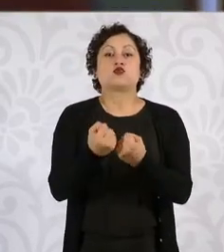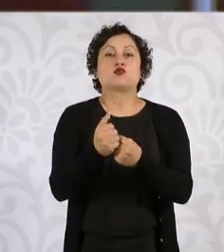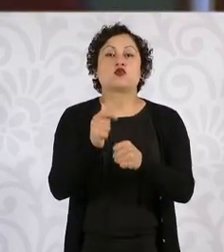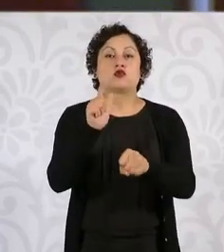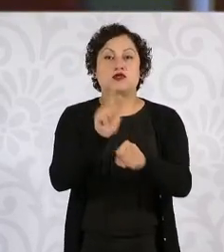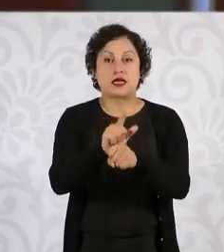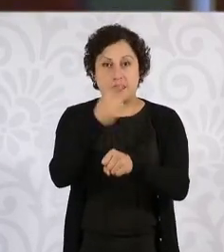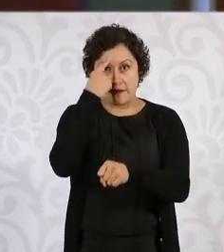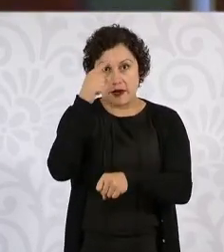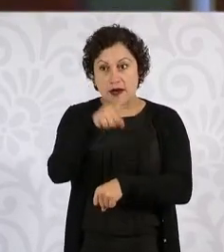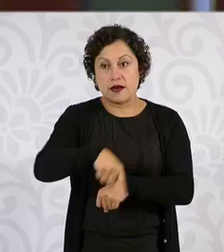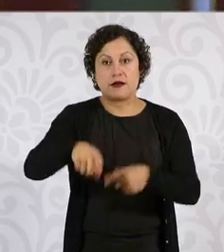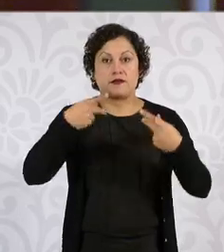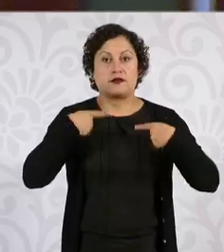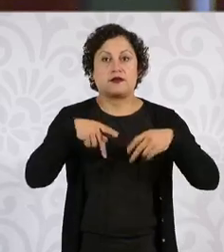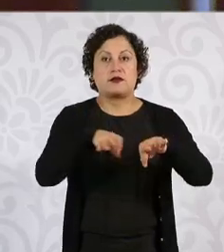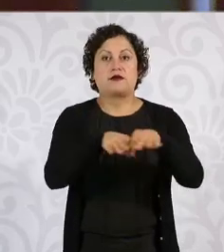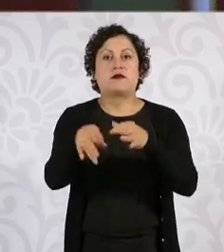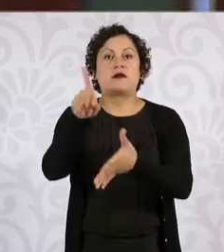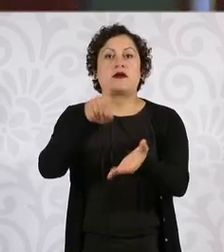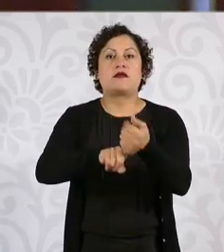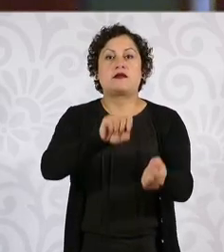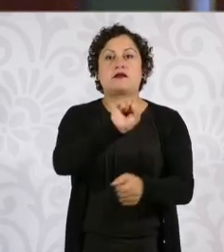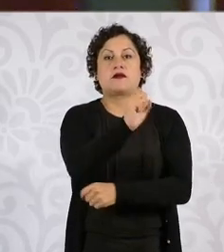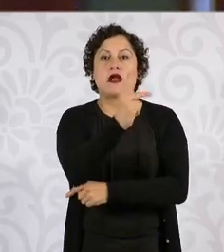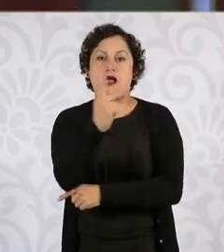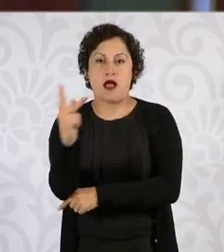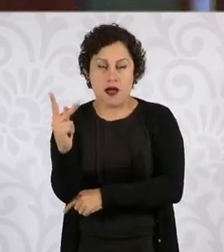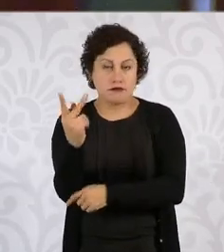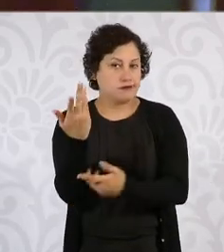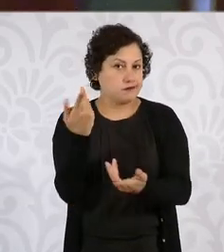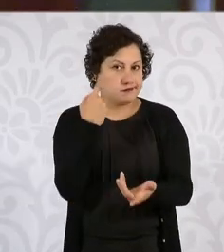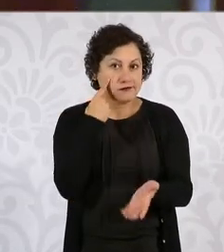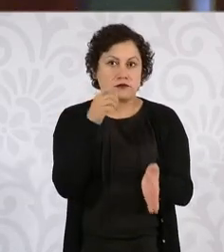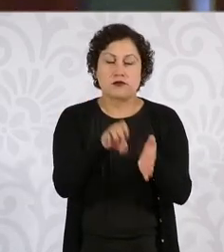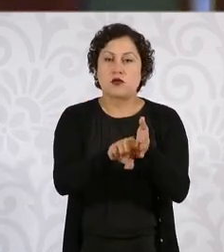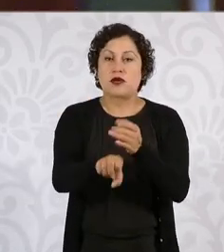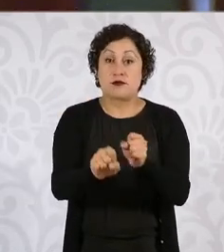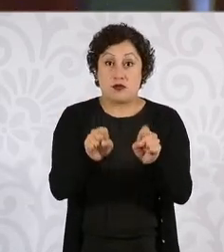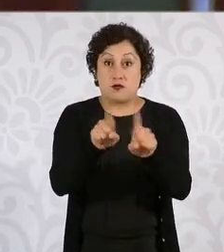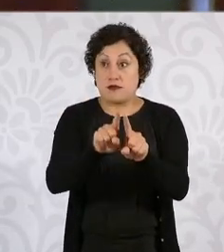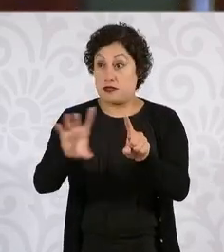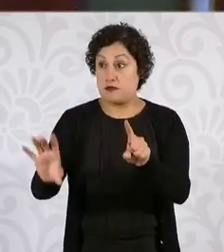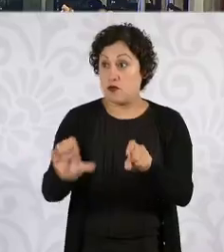afectaría también a aquellas personas que trabajan en ventas por catálogo.